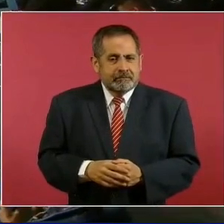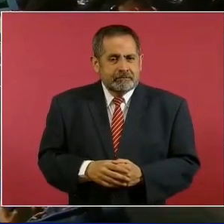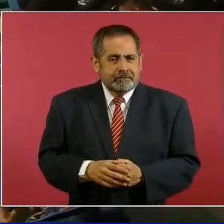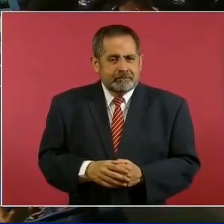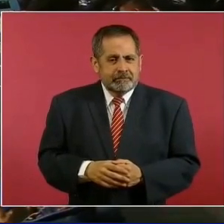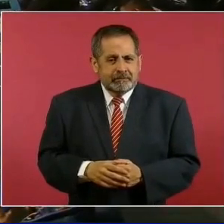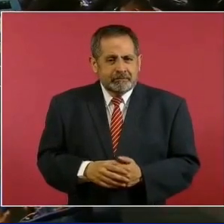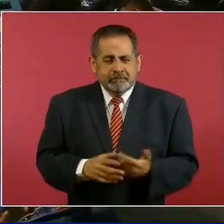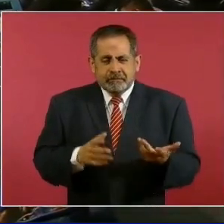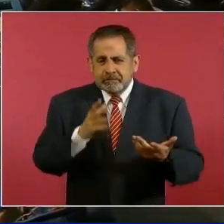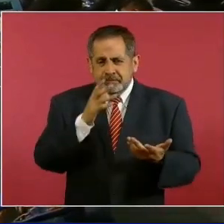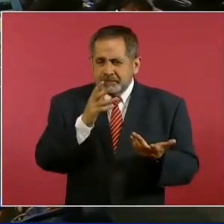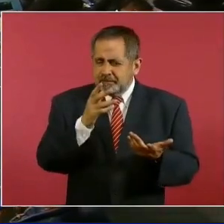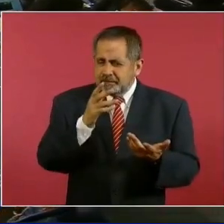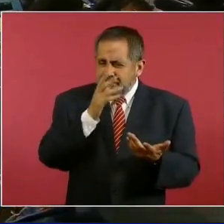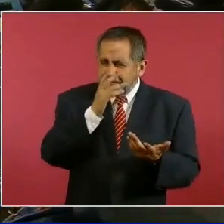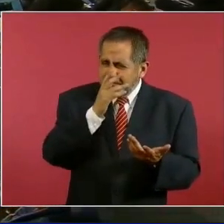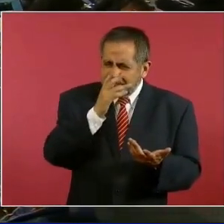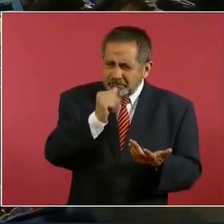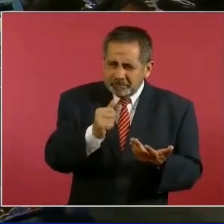hacer una revisión